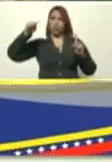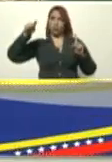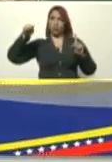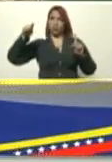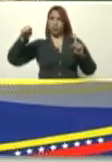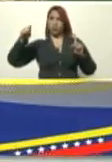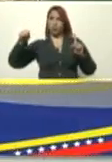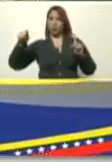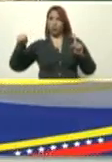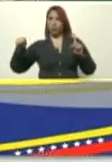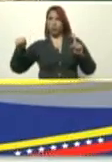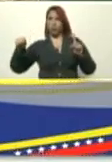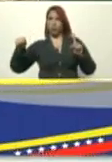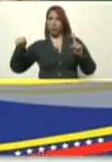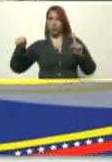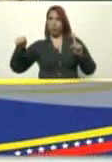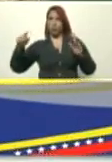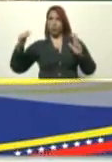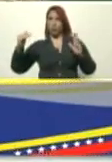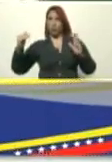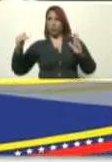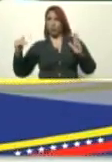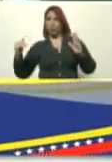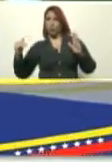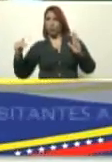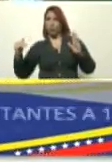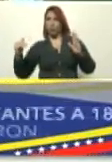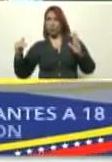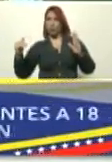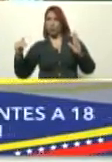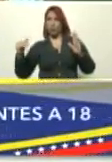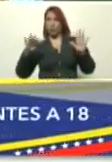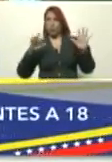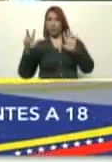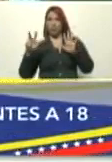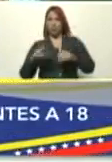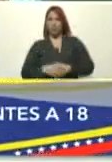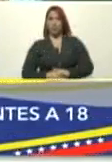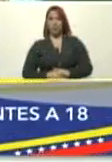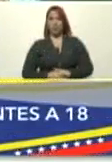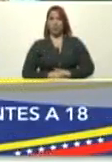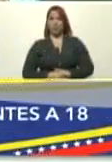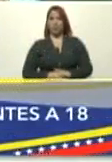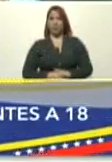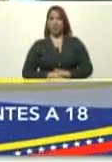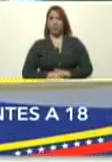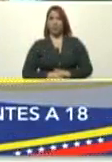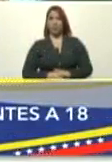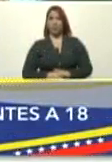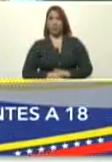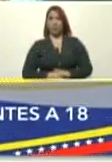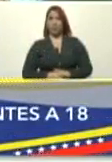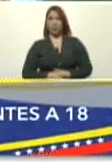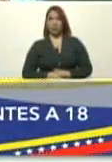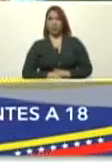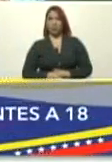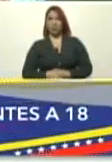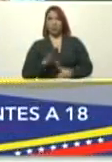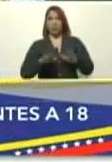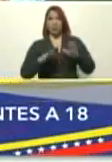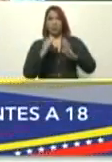Tum, tum, tum, tum, tum, tum, tum, 18. Con tendencia a la baja.